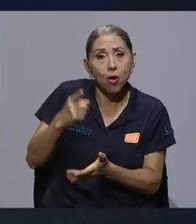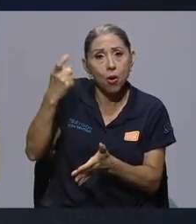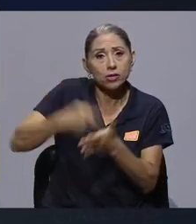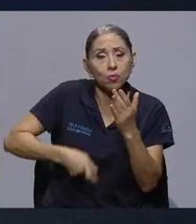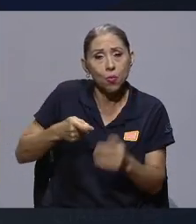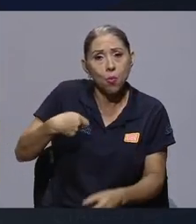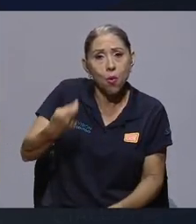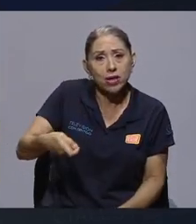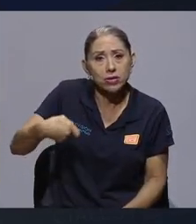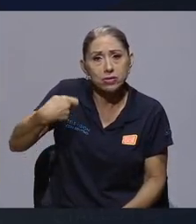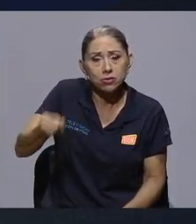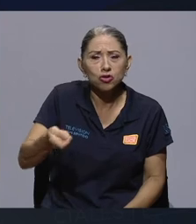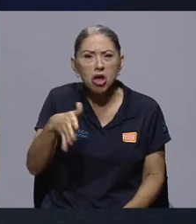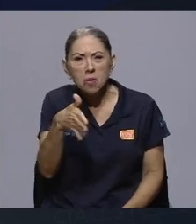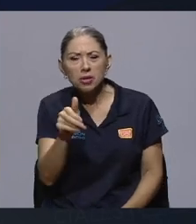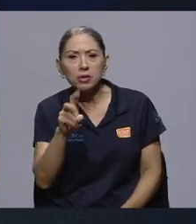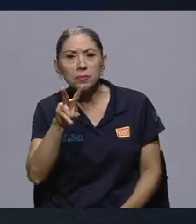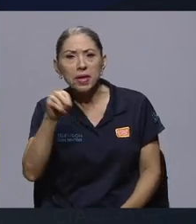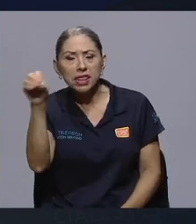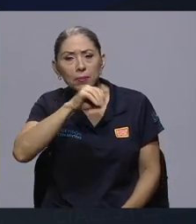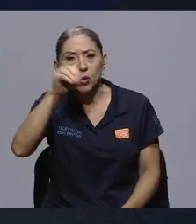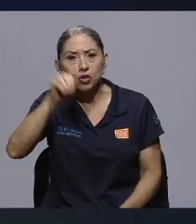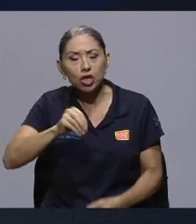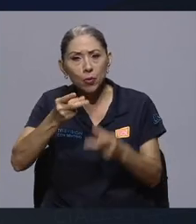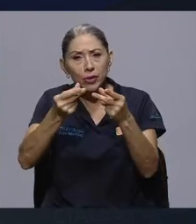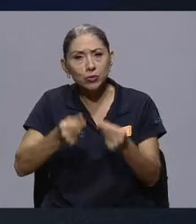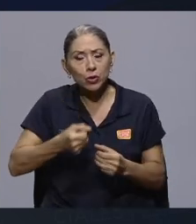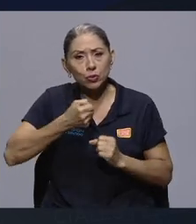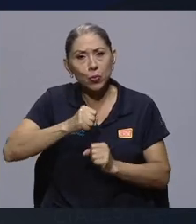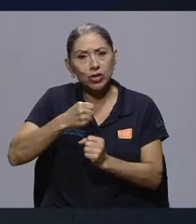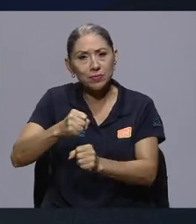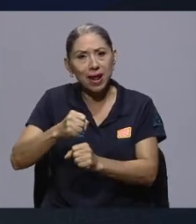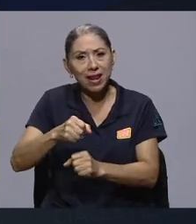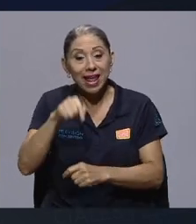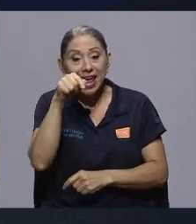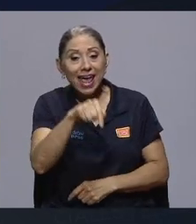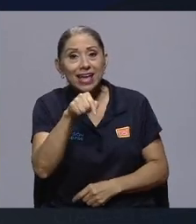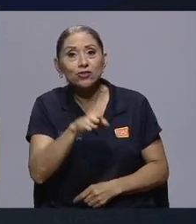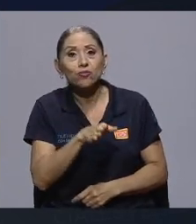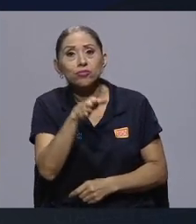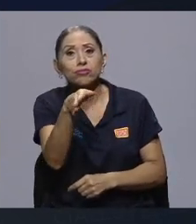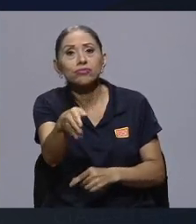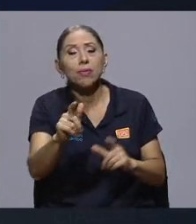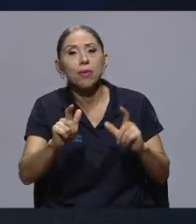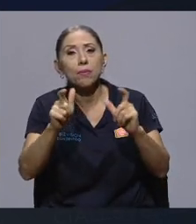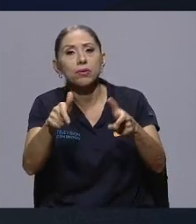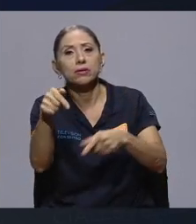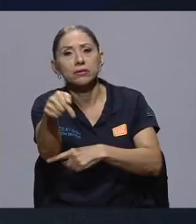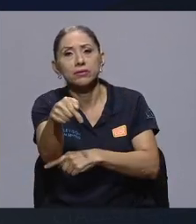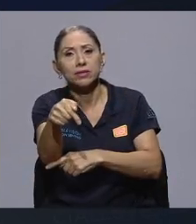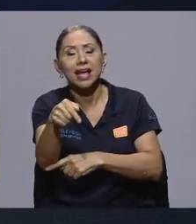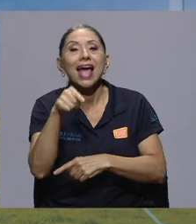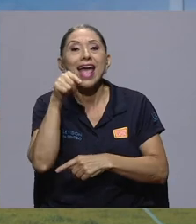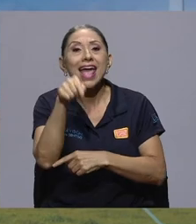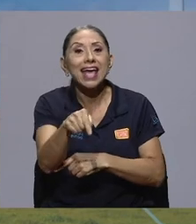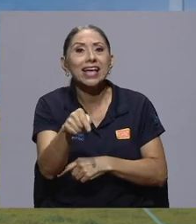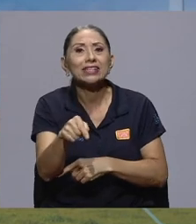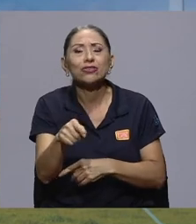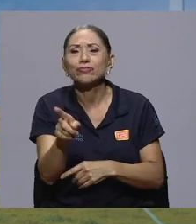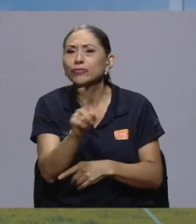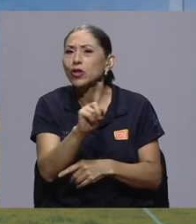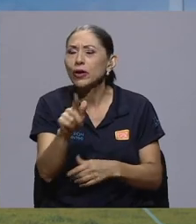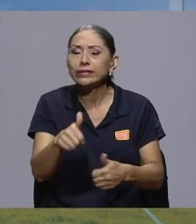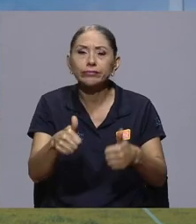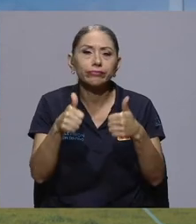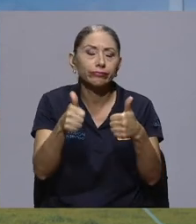como el 20% del presupuesto municipal que se va a la gestión de residuos, que es la gestión más ineficiente